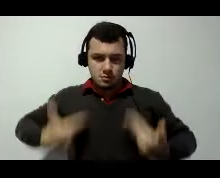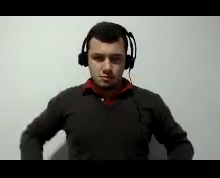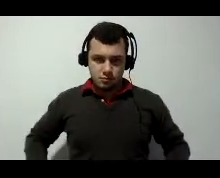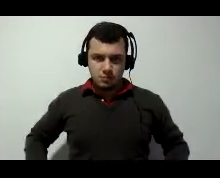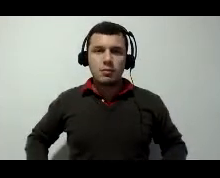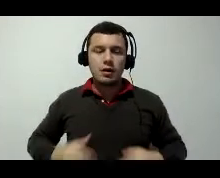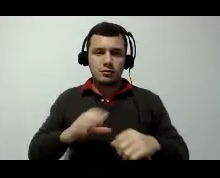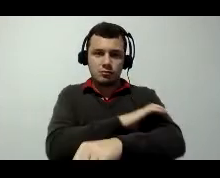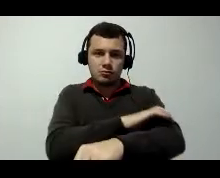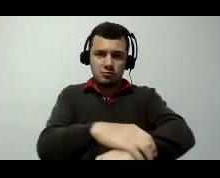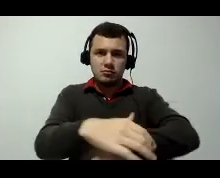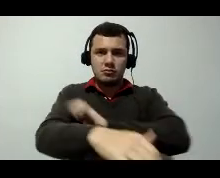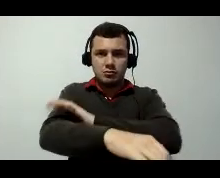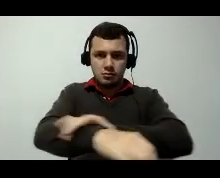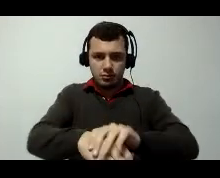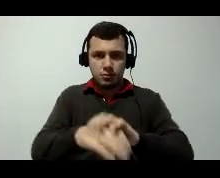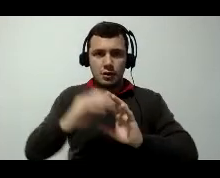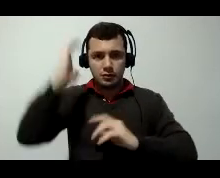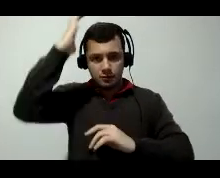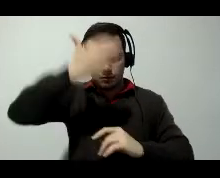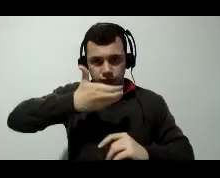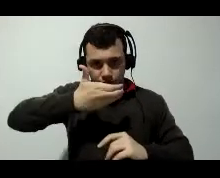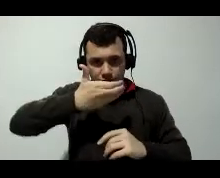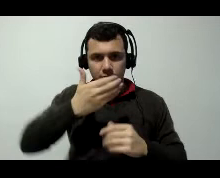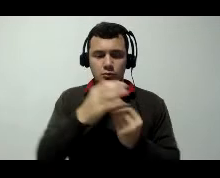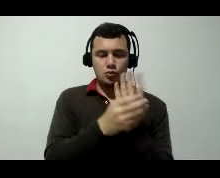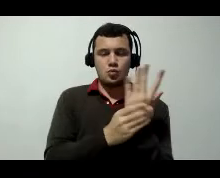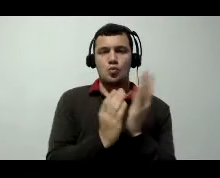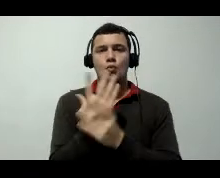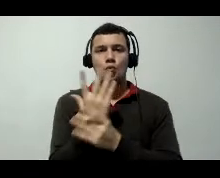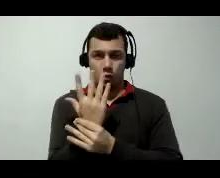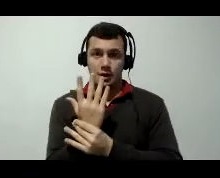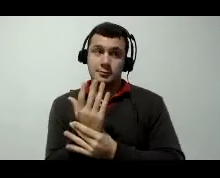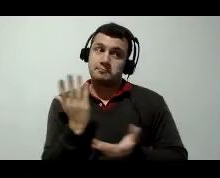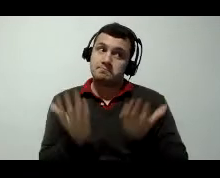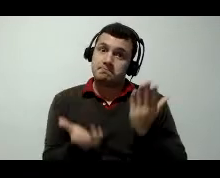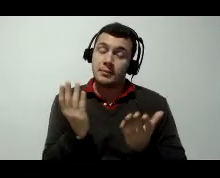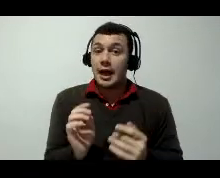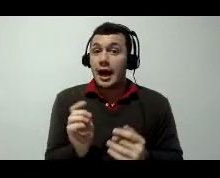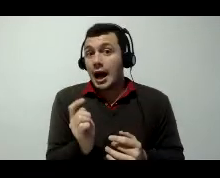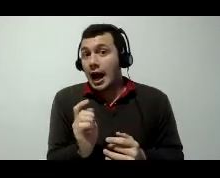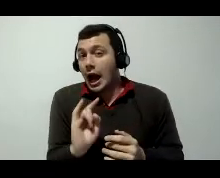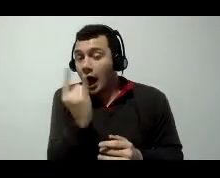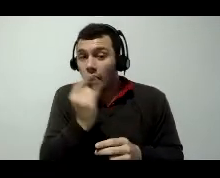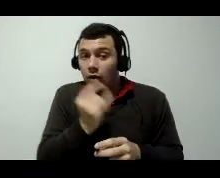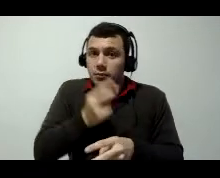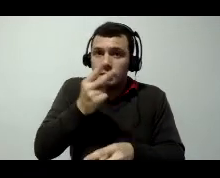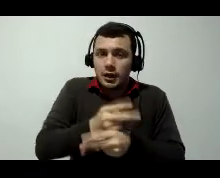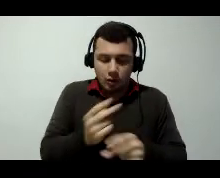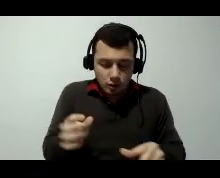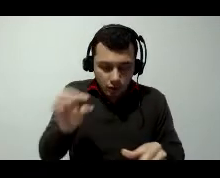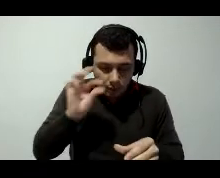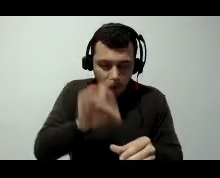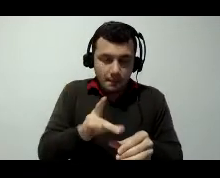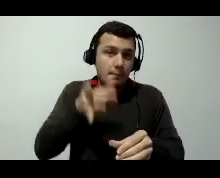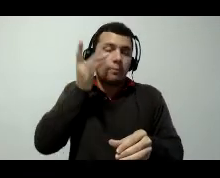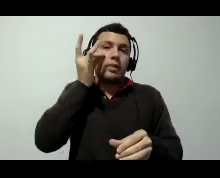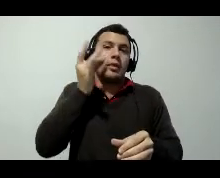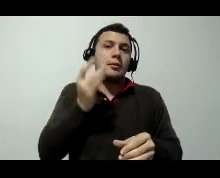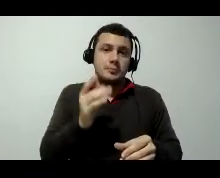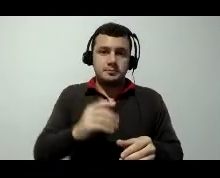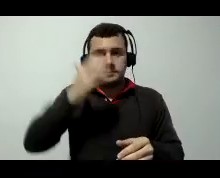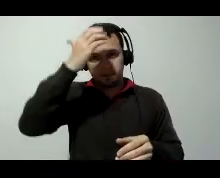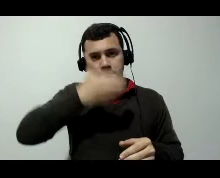la careta de protección si hay riesgo de salpicaduras. Y quiero detenerme un poco aquí porque miren que aquí me habla en el